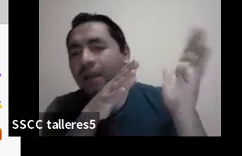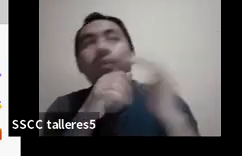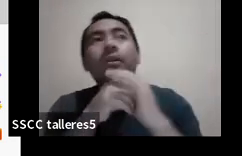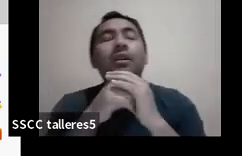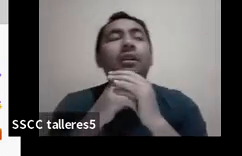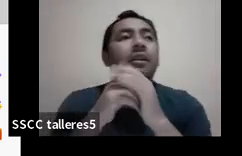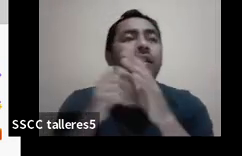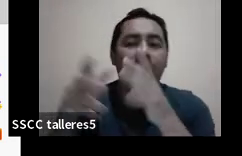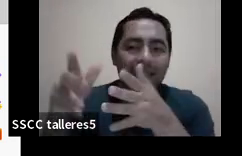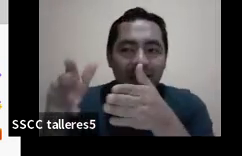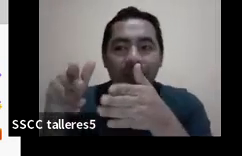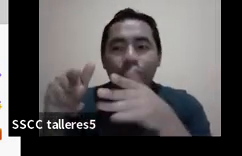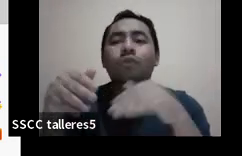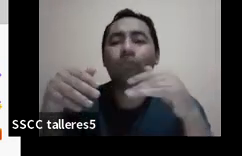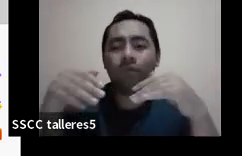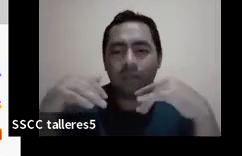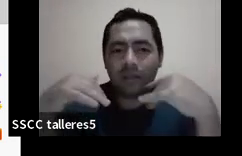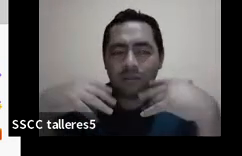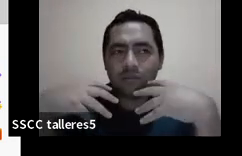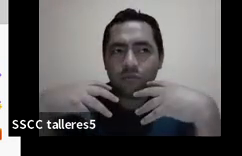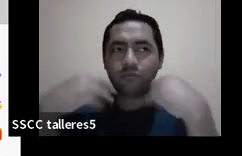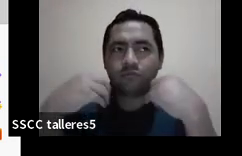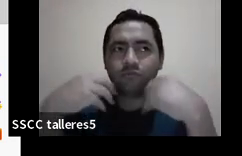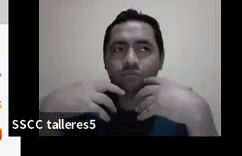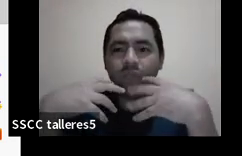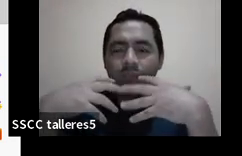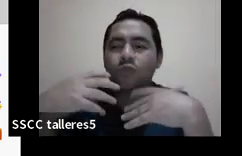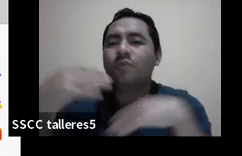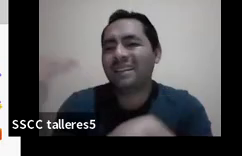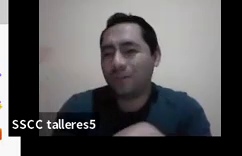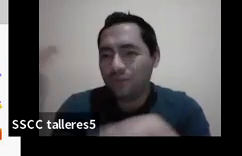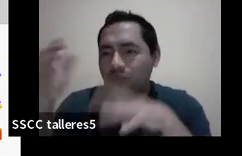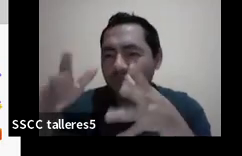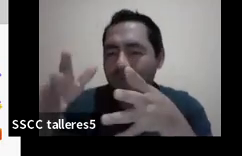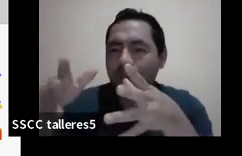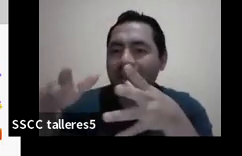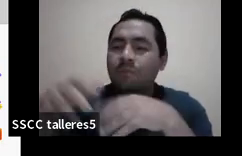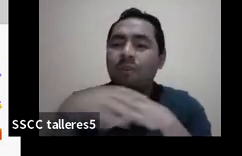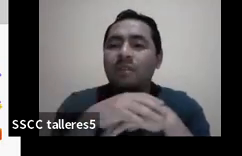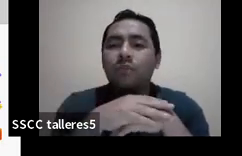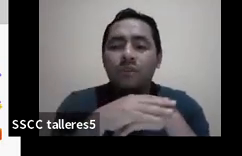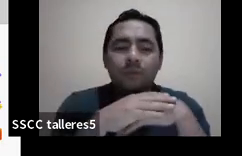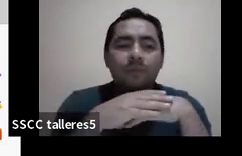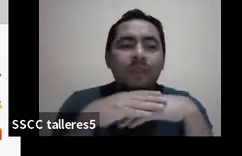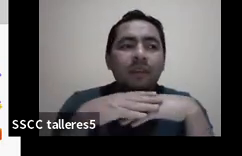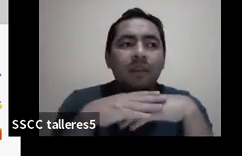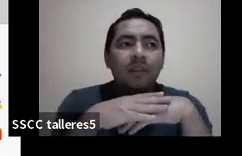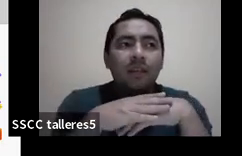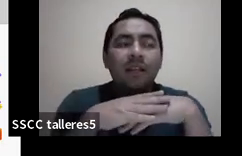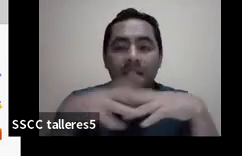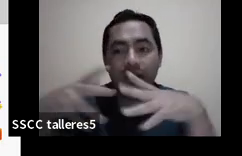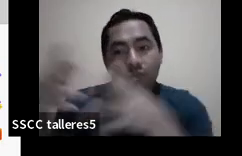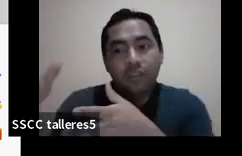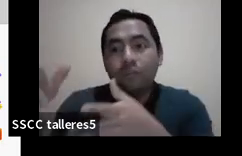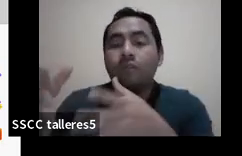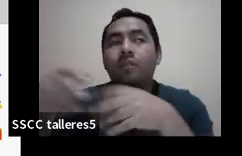que te he explicado. En este caso, hay mucho más casos que pasan por esta situación,